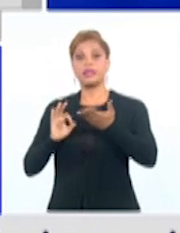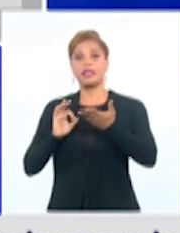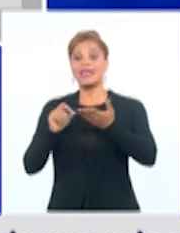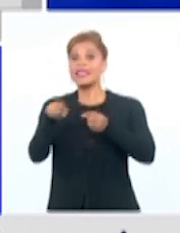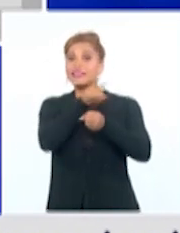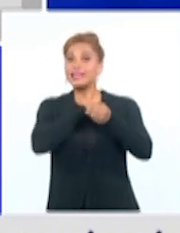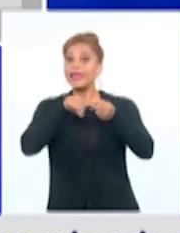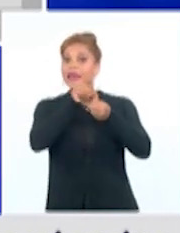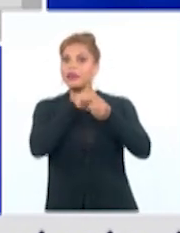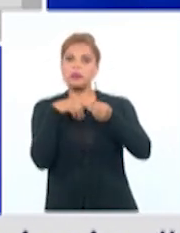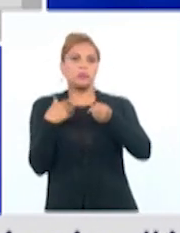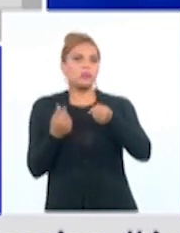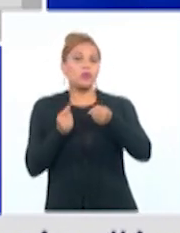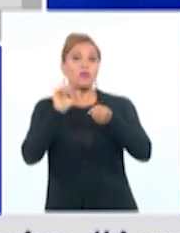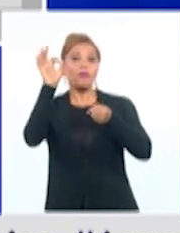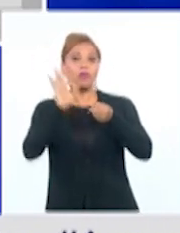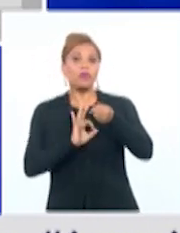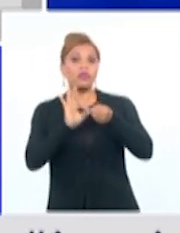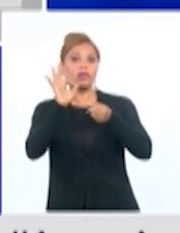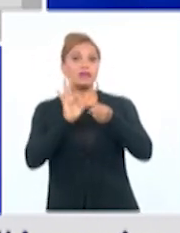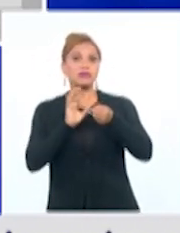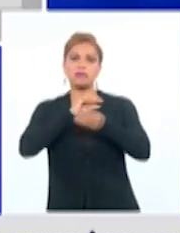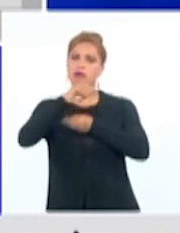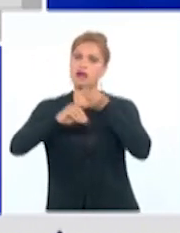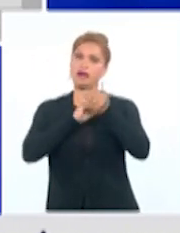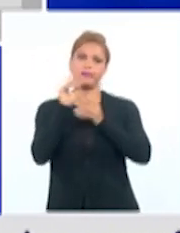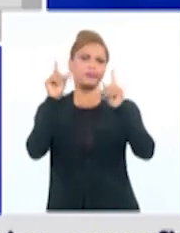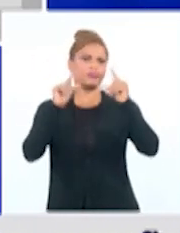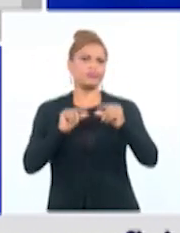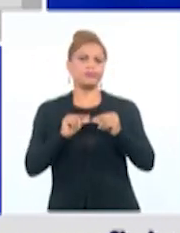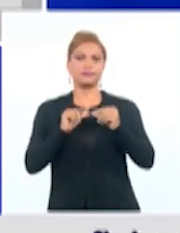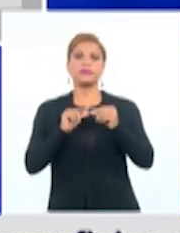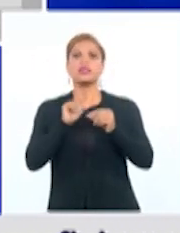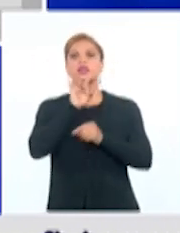ellos, un por ciento que no se modifica, el